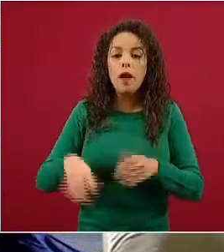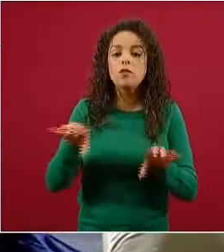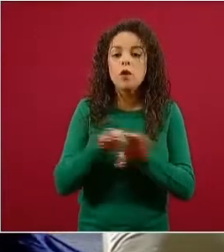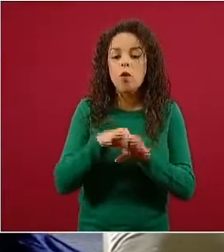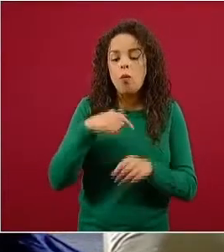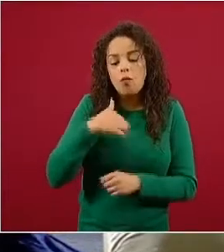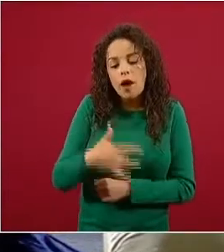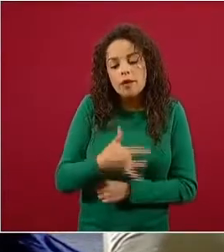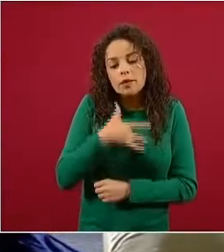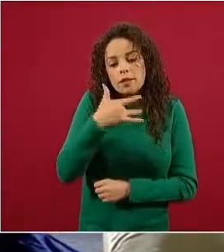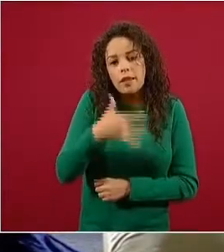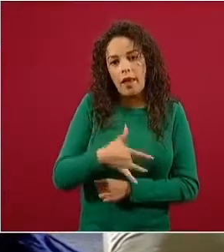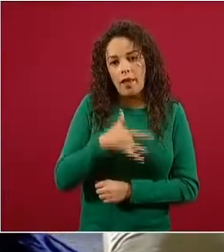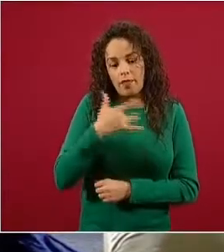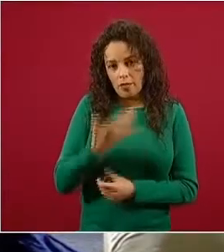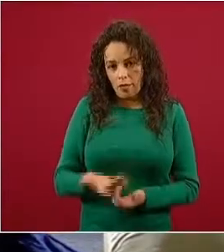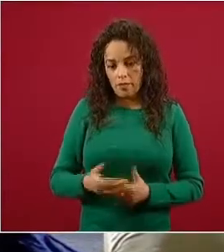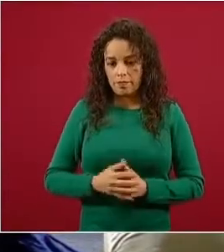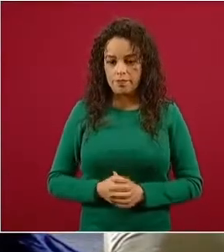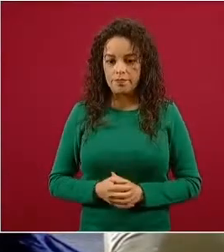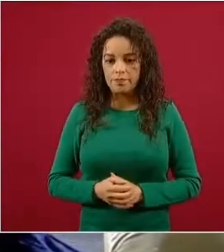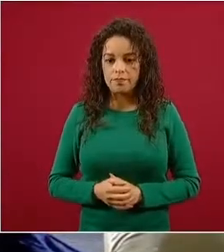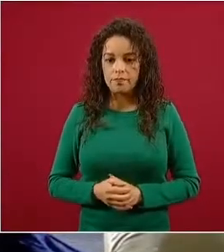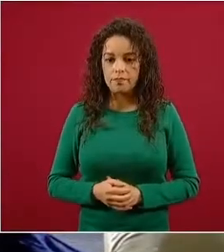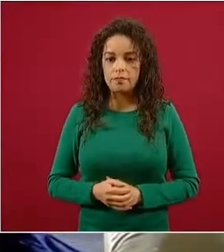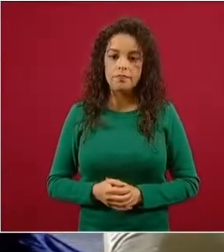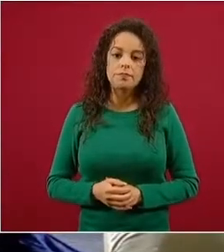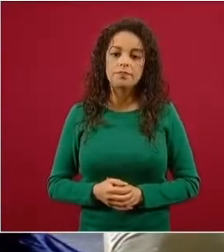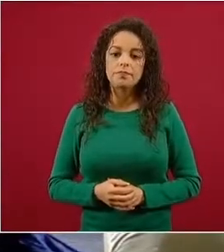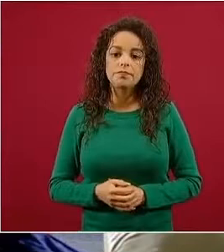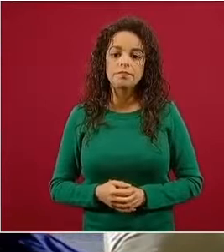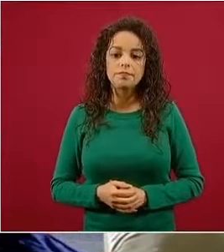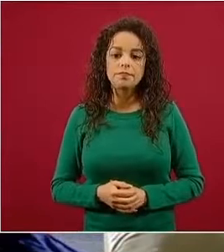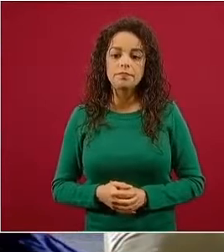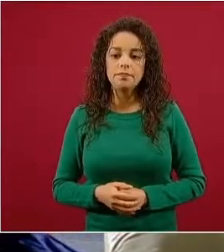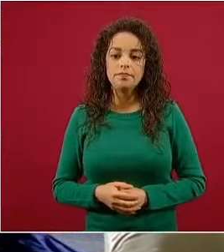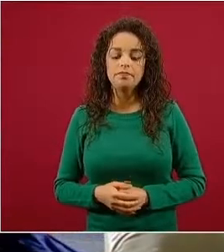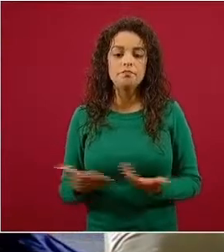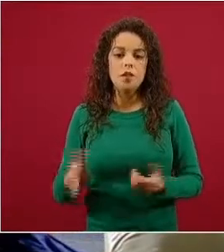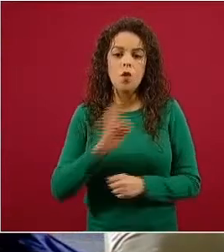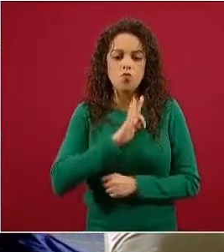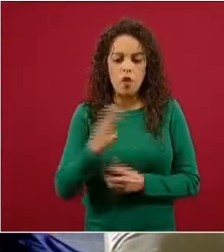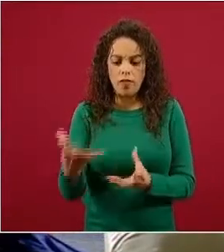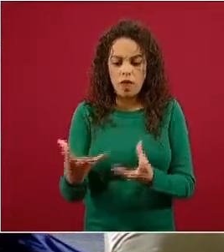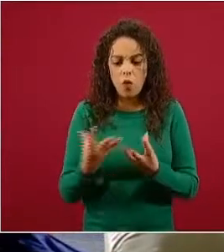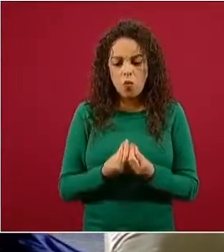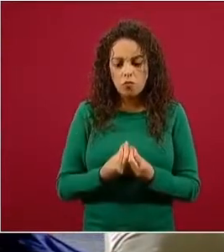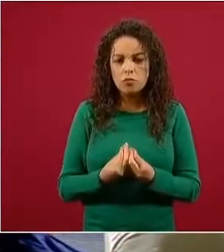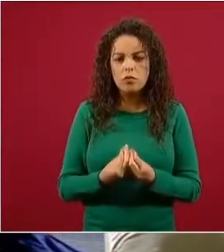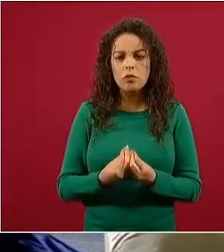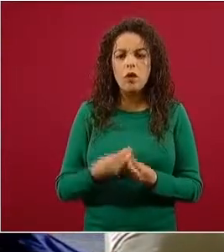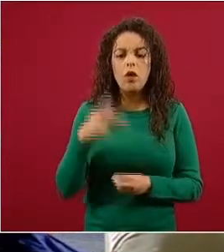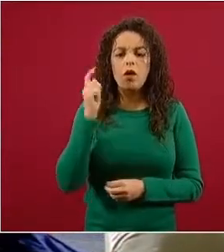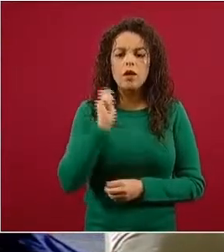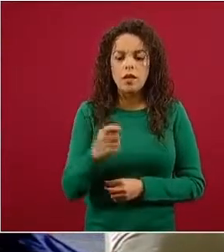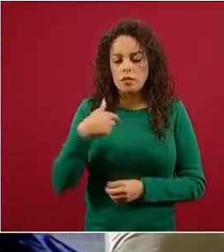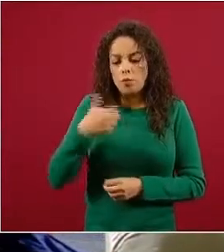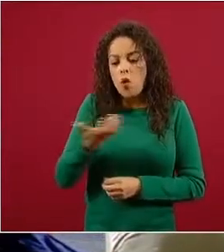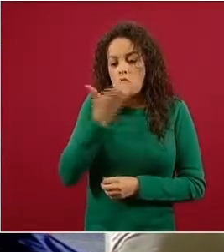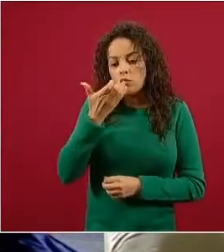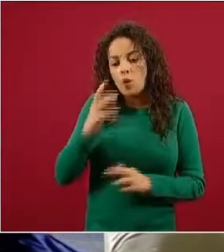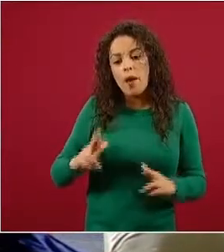las emociones, simplemente es importante explicarlas. Realmente la mayoría de los niños